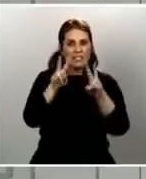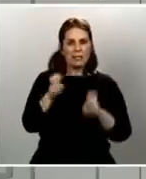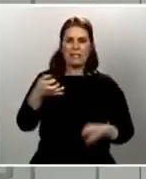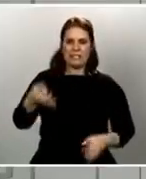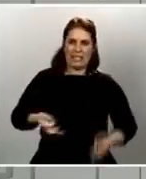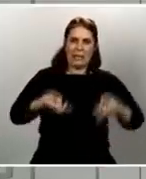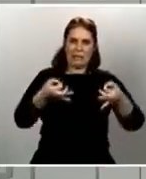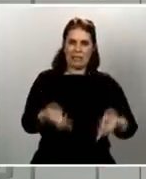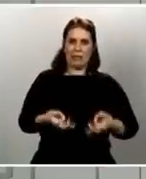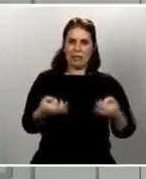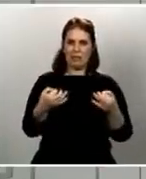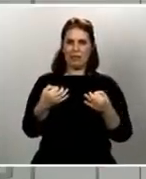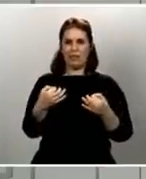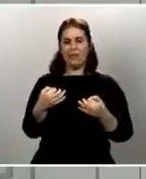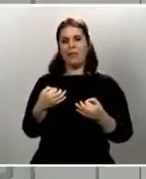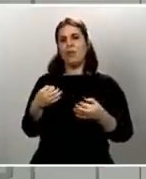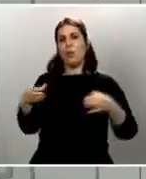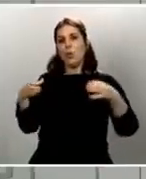vulnerables